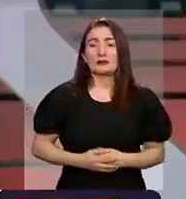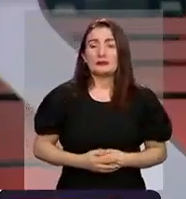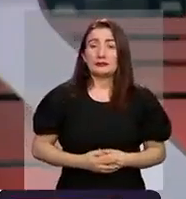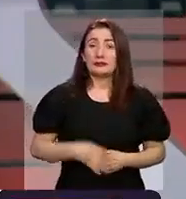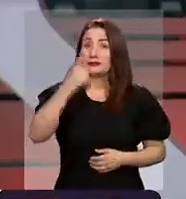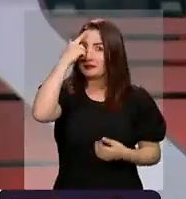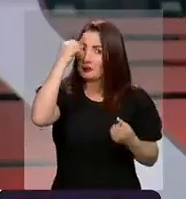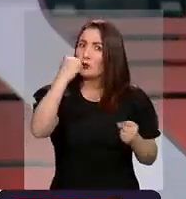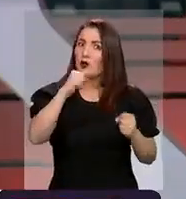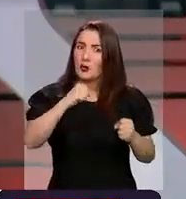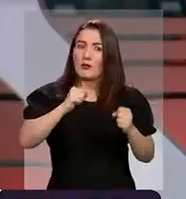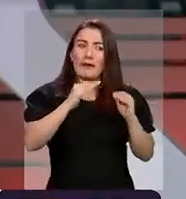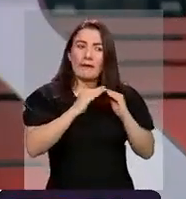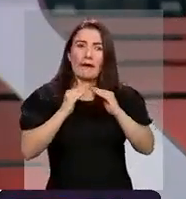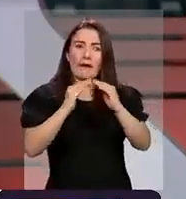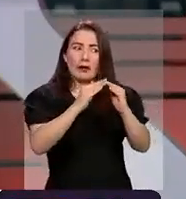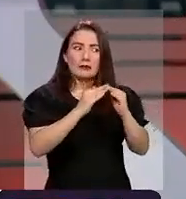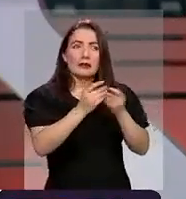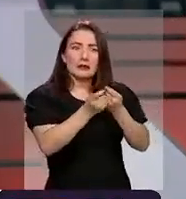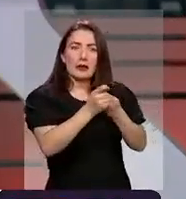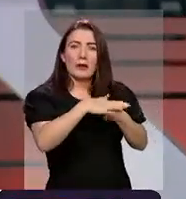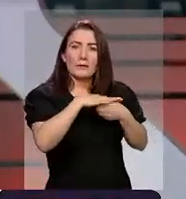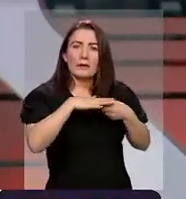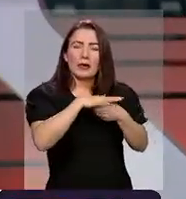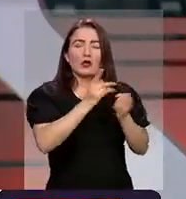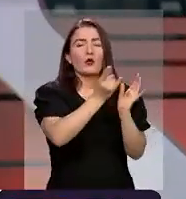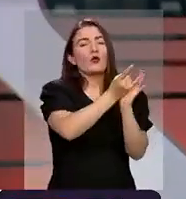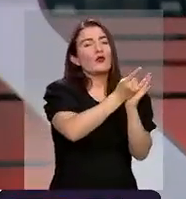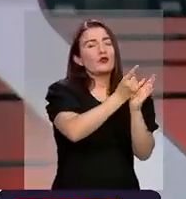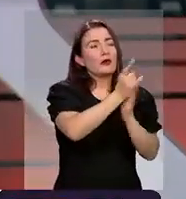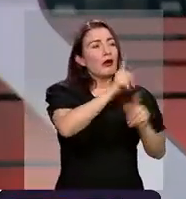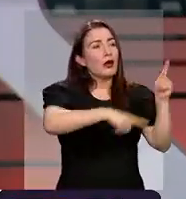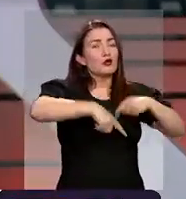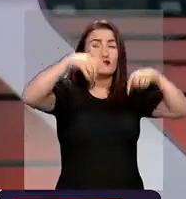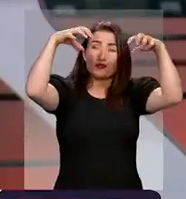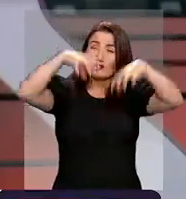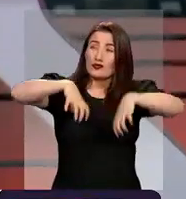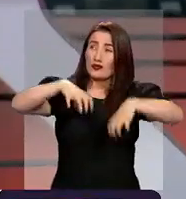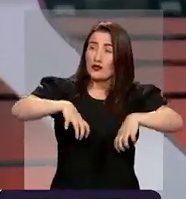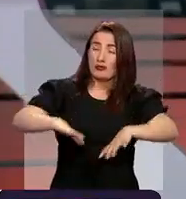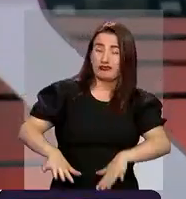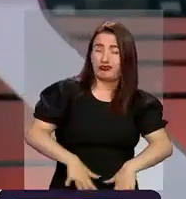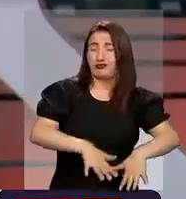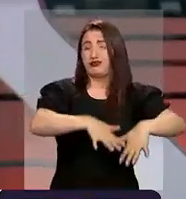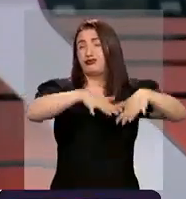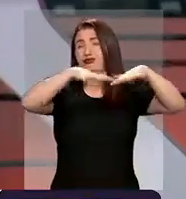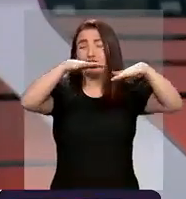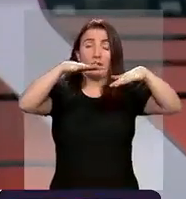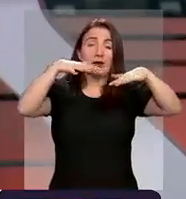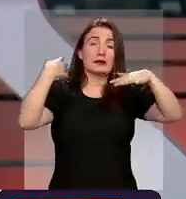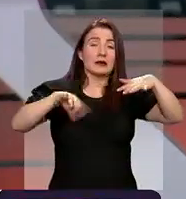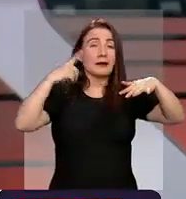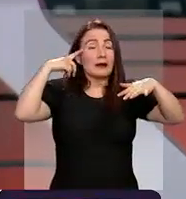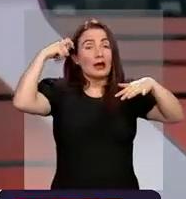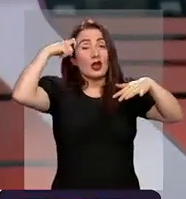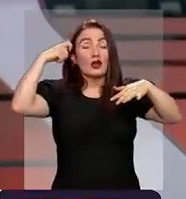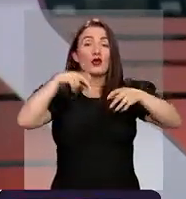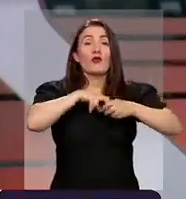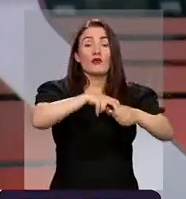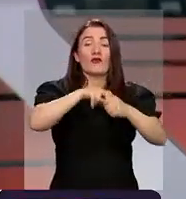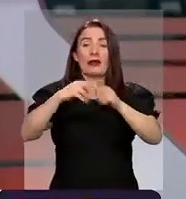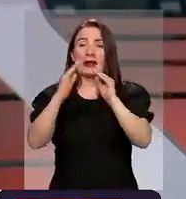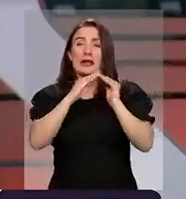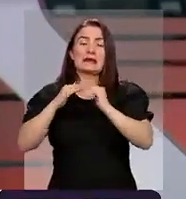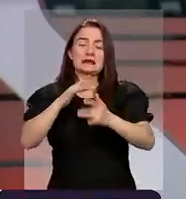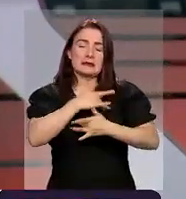Hay preocupación entre habitantes de algunos barrios de la localidad de Usme, ya que las lluvias han generado inundaciones que ponen en riesgo la movilidad, sus viviendas